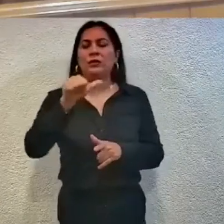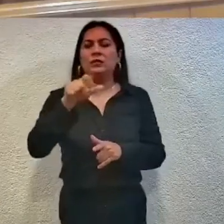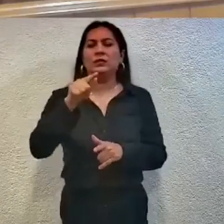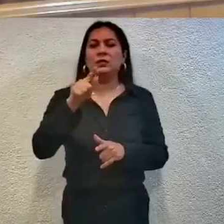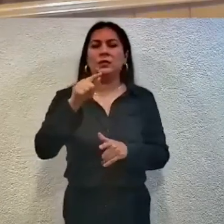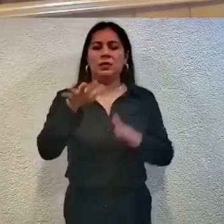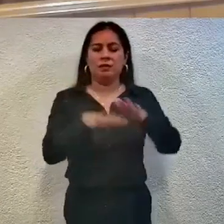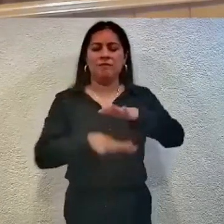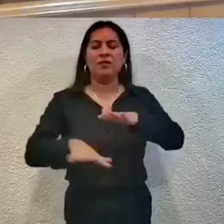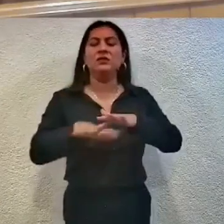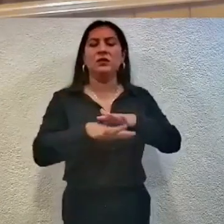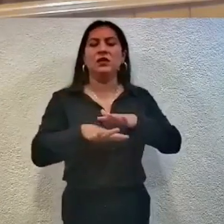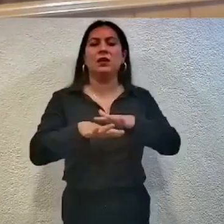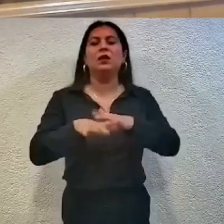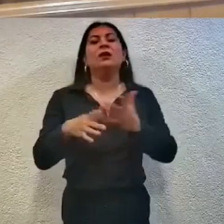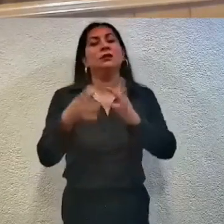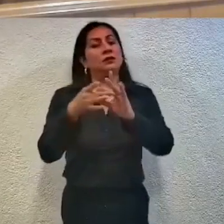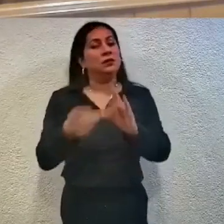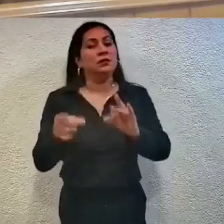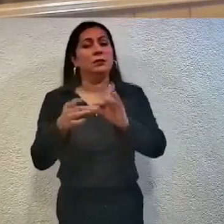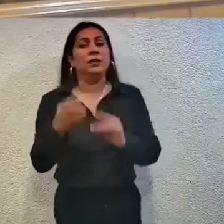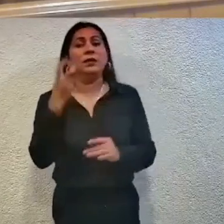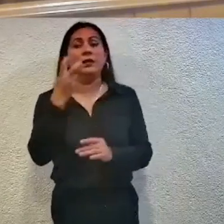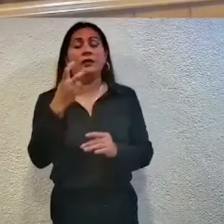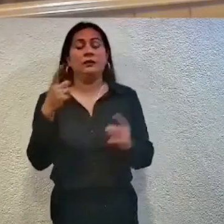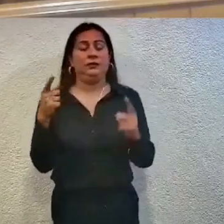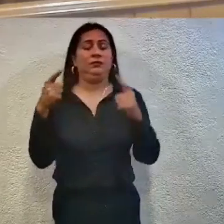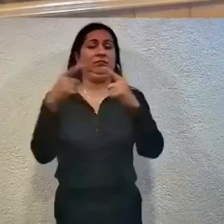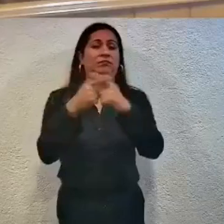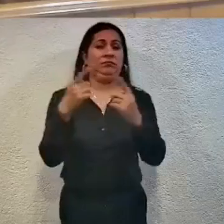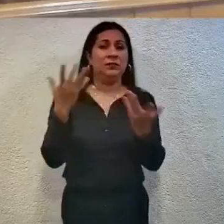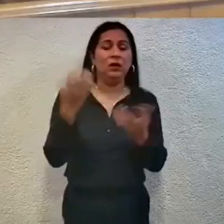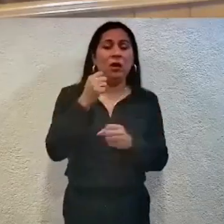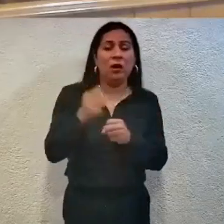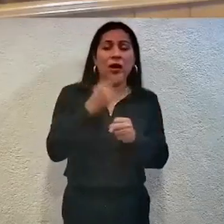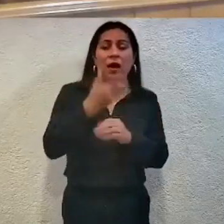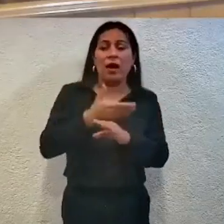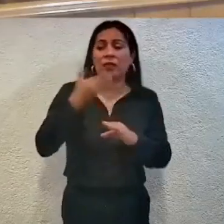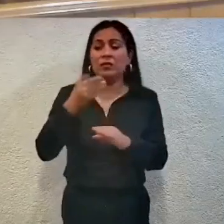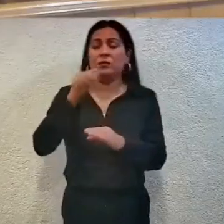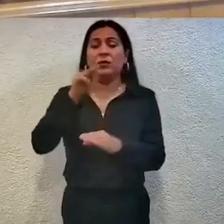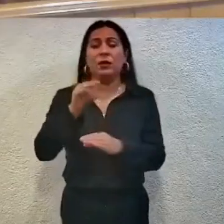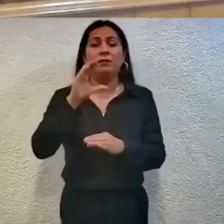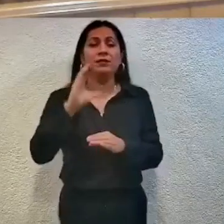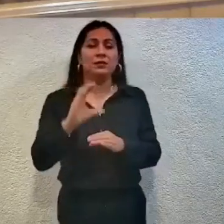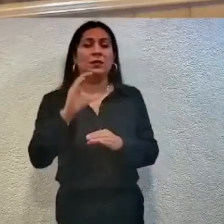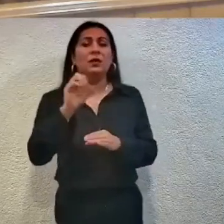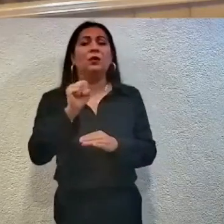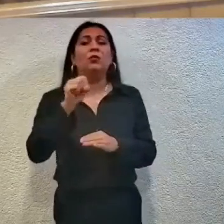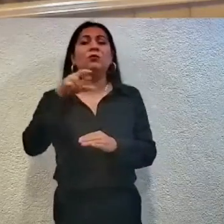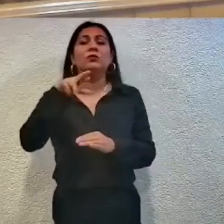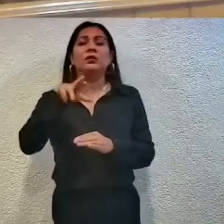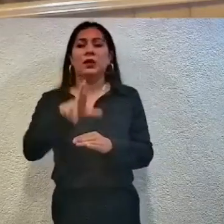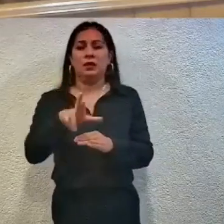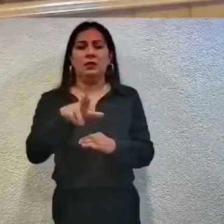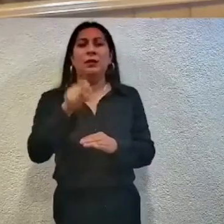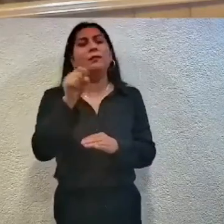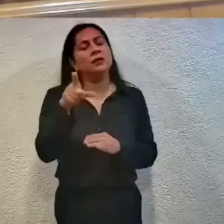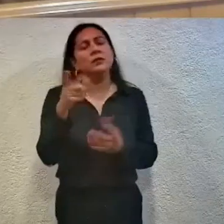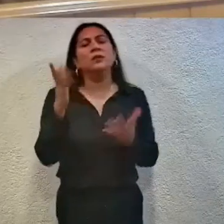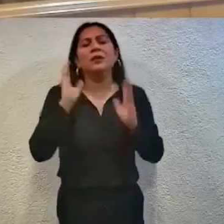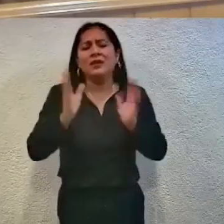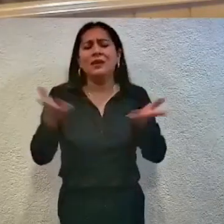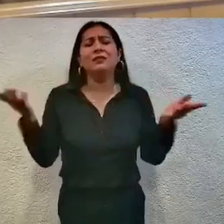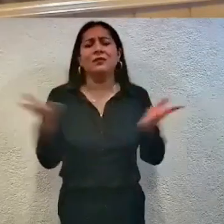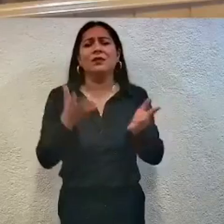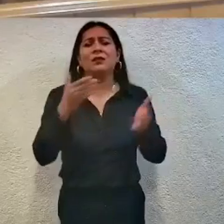1670 básica, se precisa que estas fueron controvertidas oportunamente por Movimiento Ciudadano y Óscar Sánchez Luna, por lo que ya se